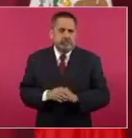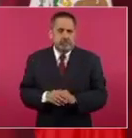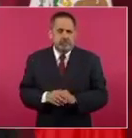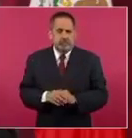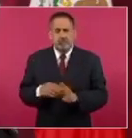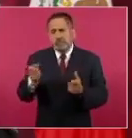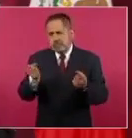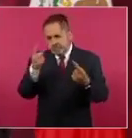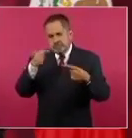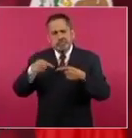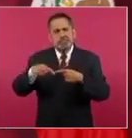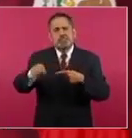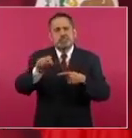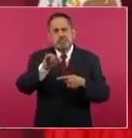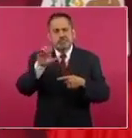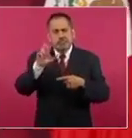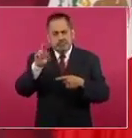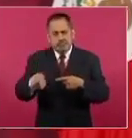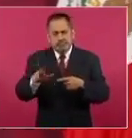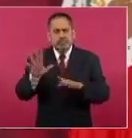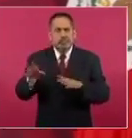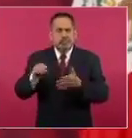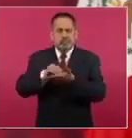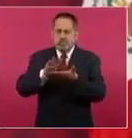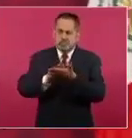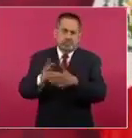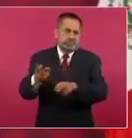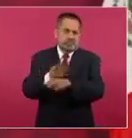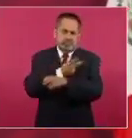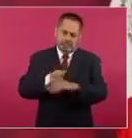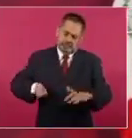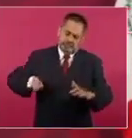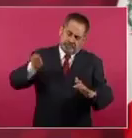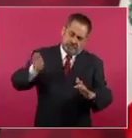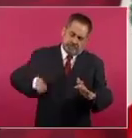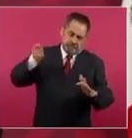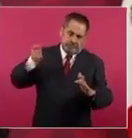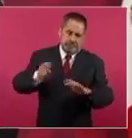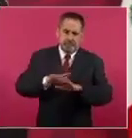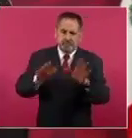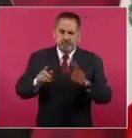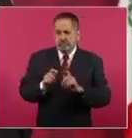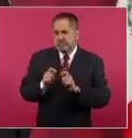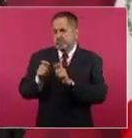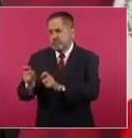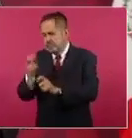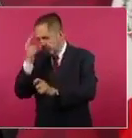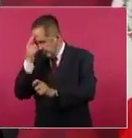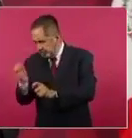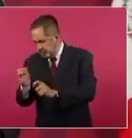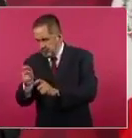hay casos, ya juzgados, vamos a decir, que le dan la razón